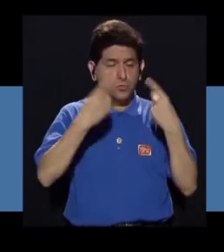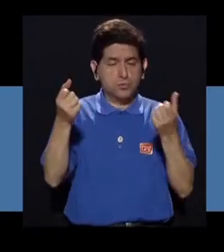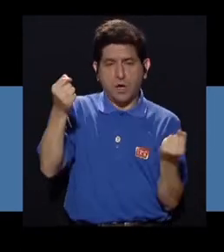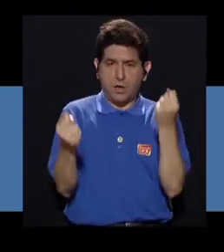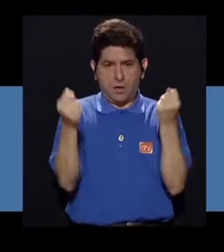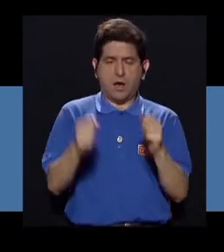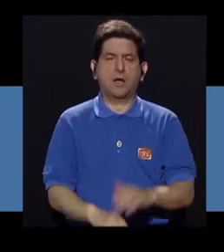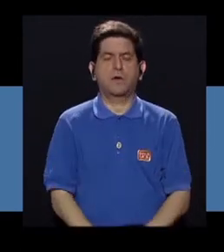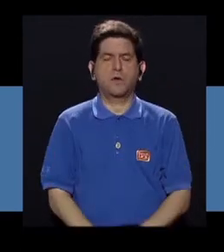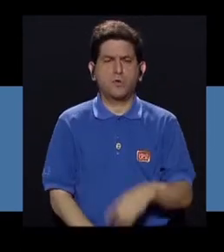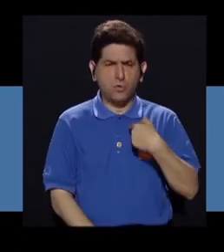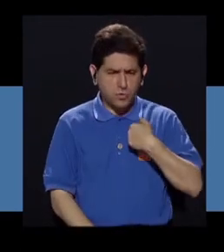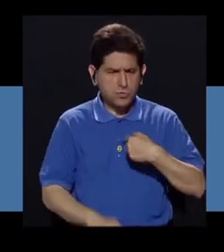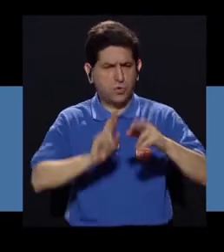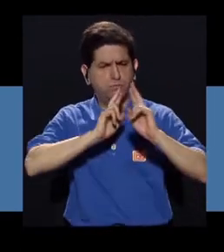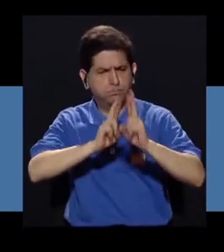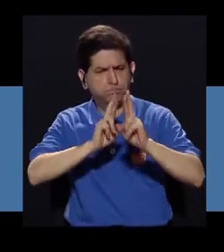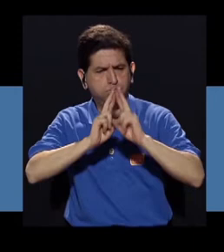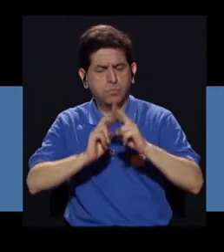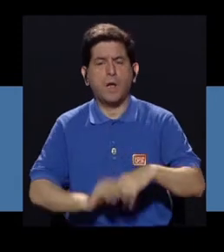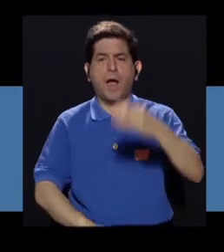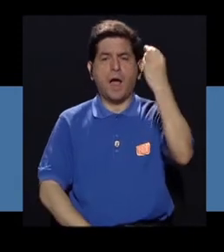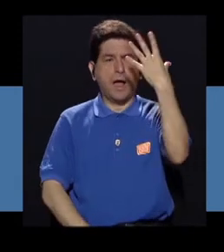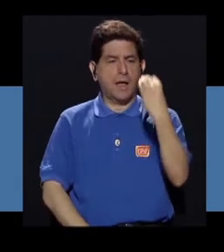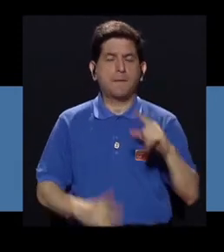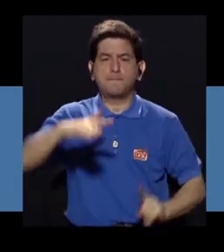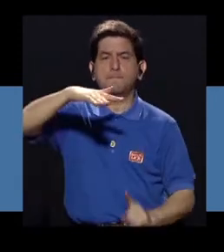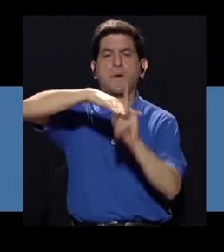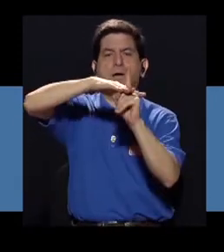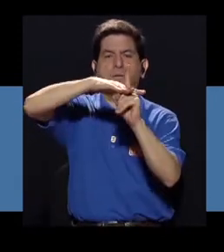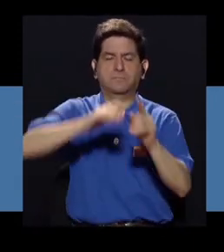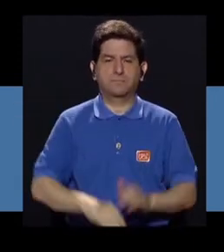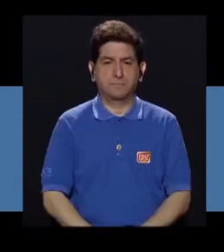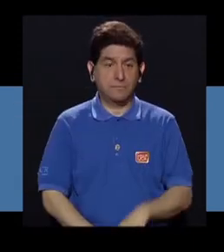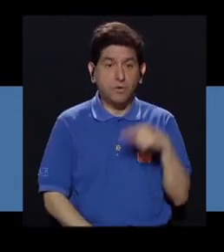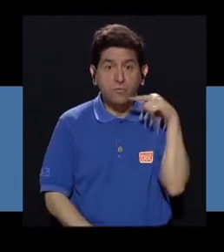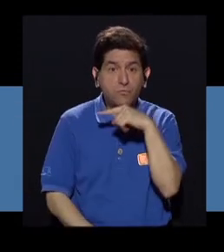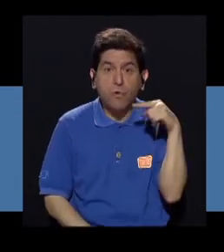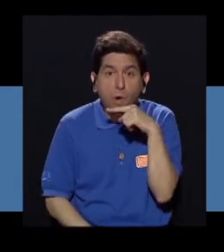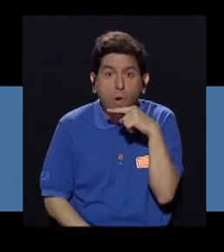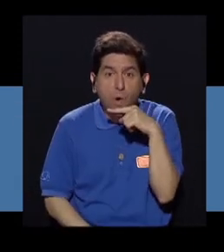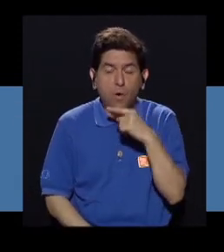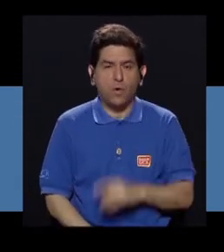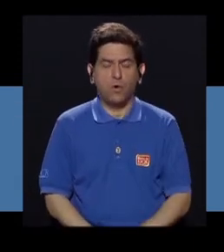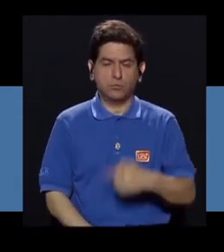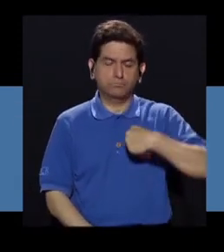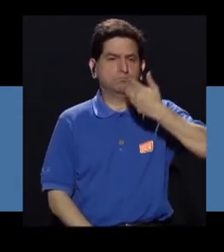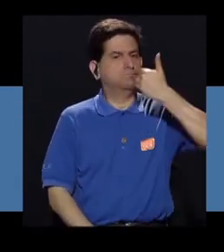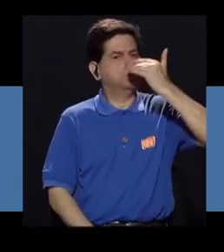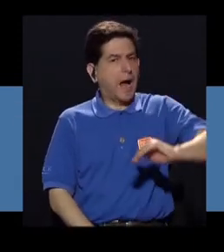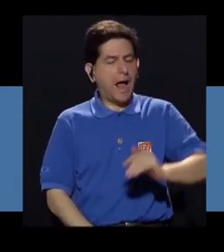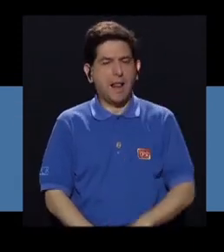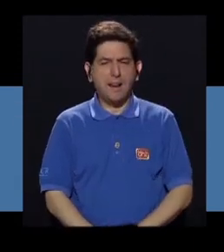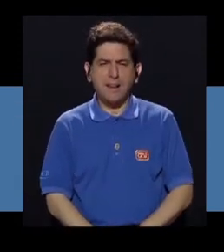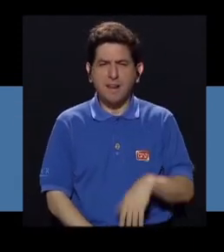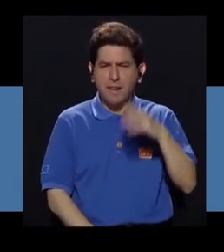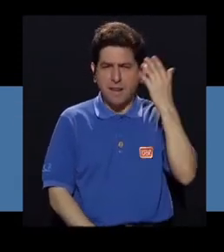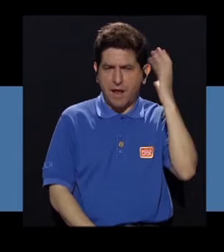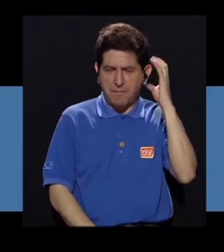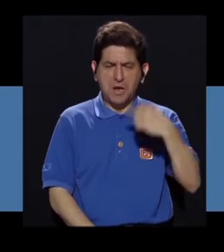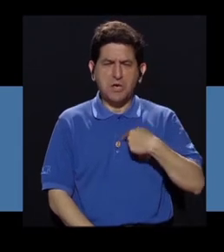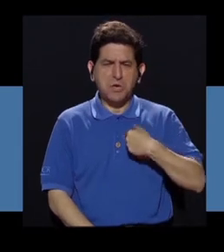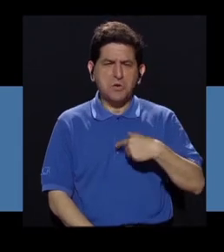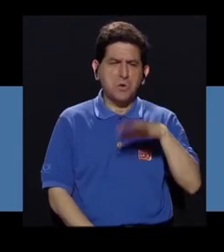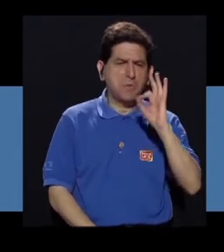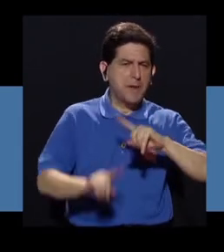cuando voy en un carro. Conforme yo las voy correspondiendo, va a salir un semáforo. Si sale en rojo, es que estoy mal. Si sale